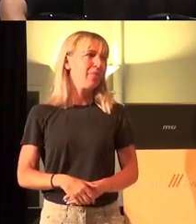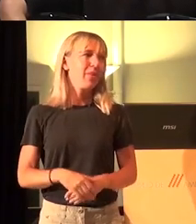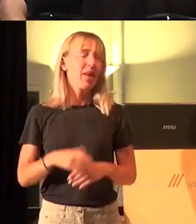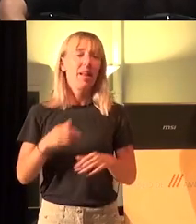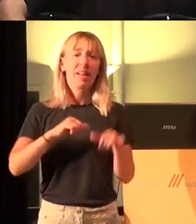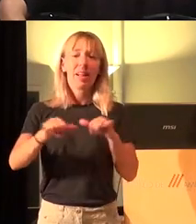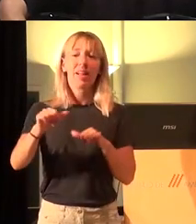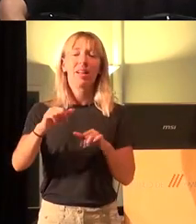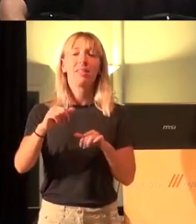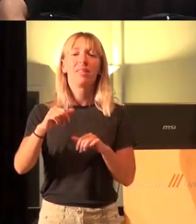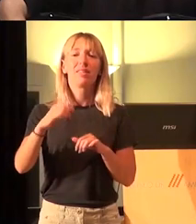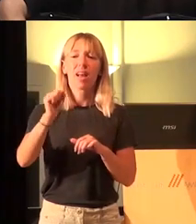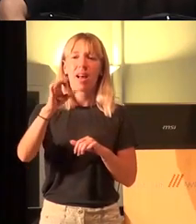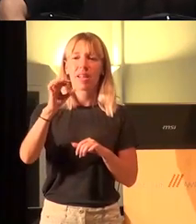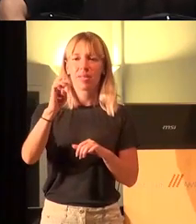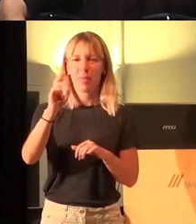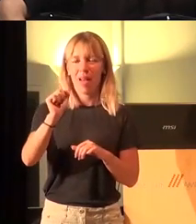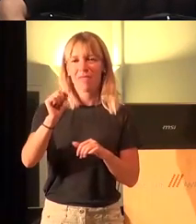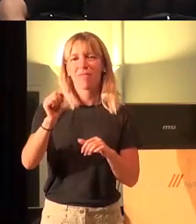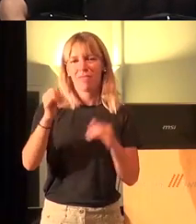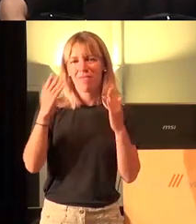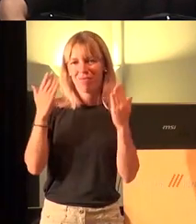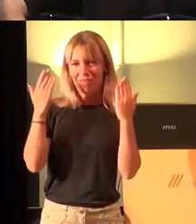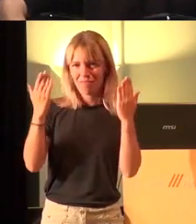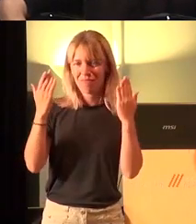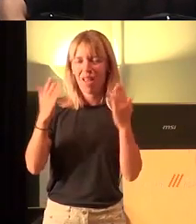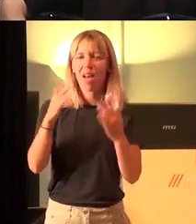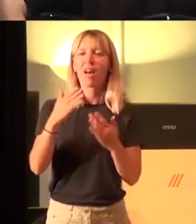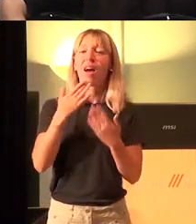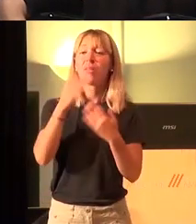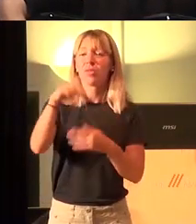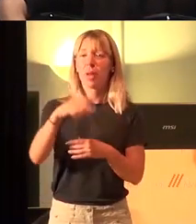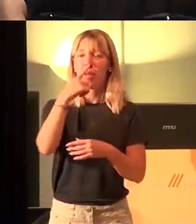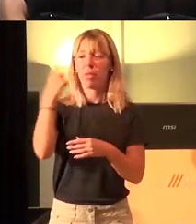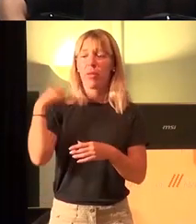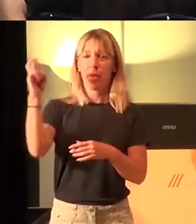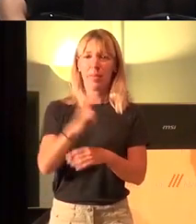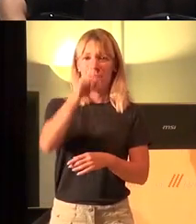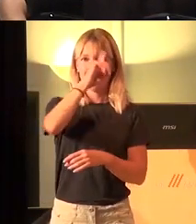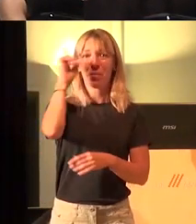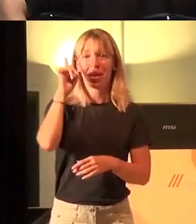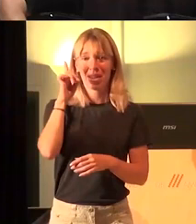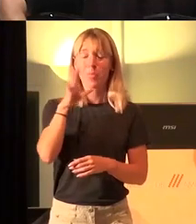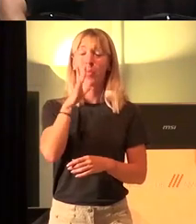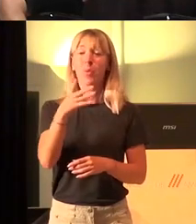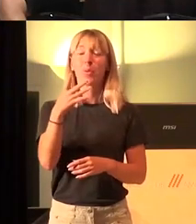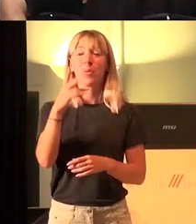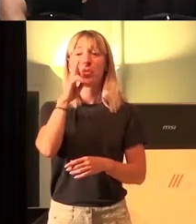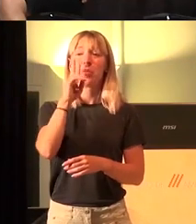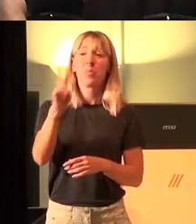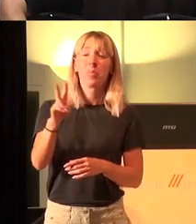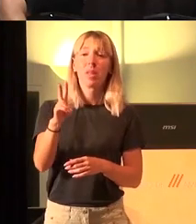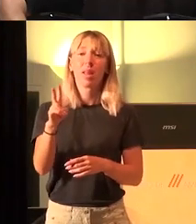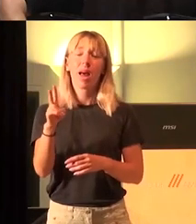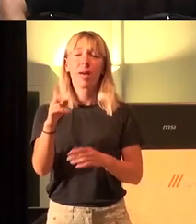Pues desde el programa ASPA os felicitamos, os agradecemos que os animarais hace un año a veniros para Madrid, porque mirábamos